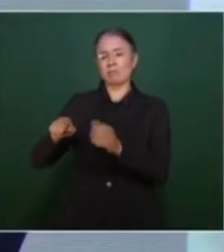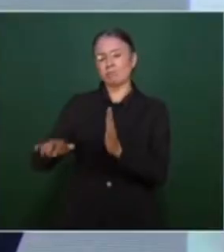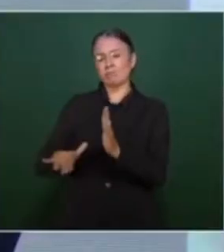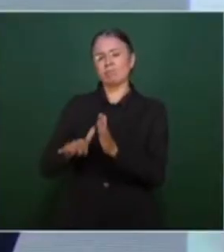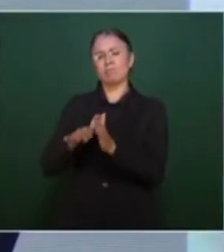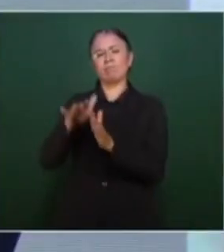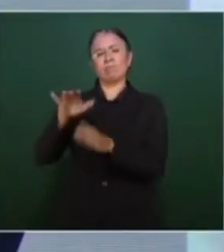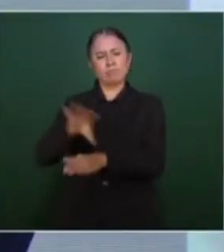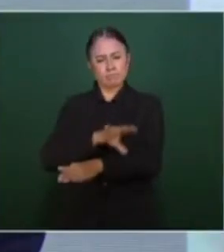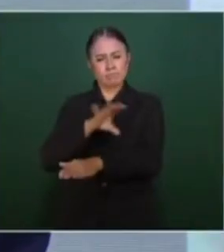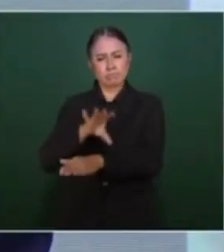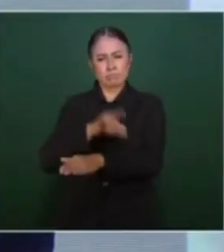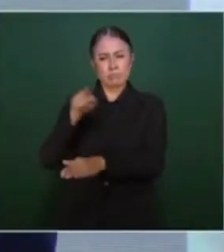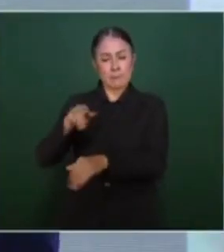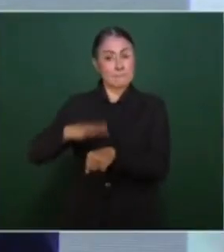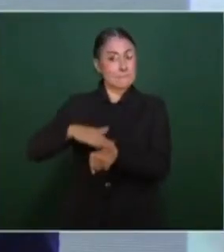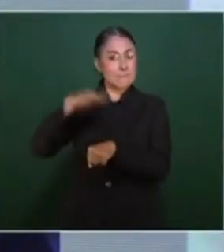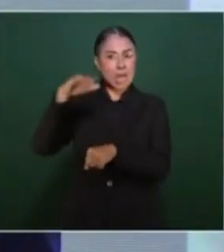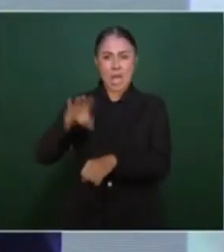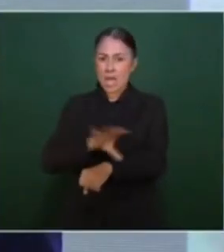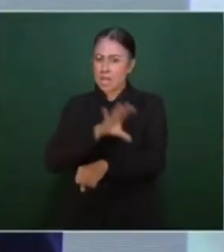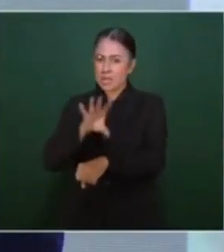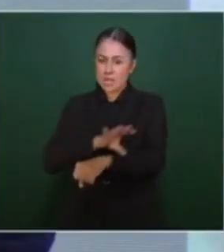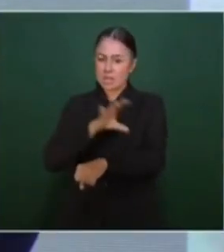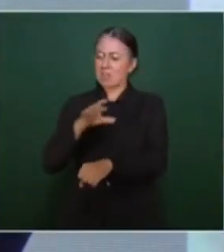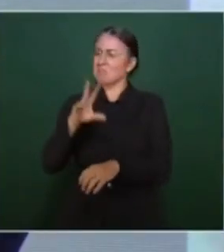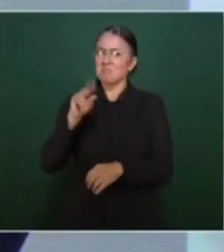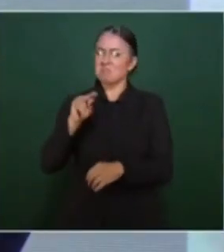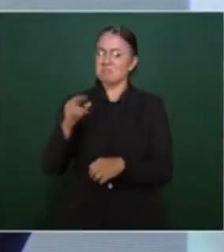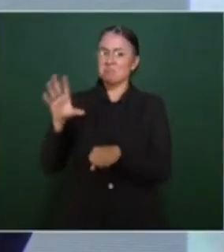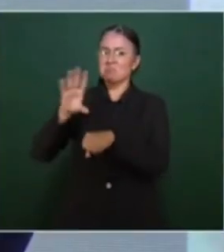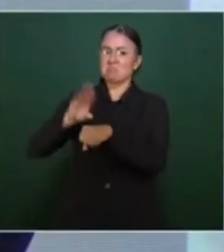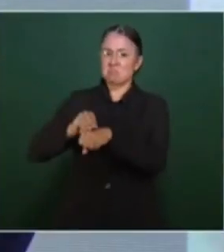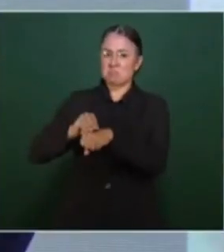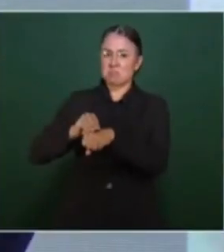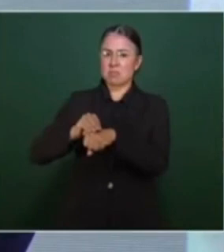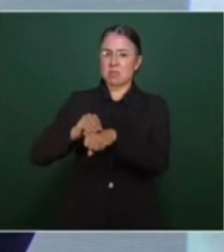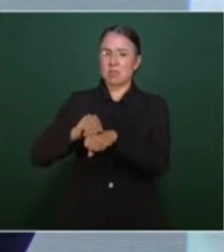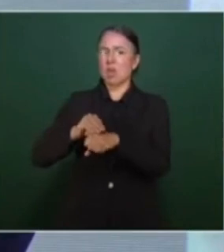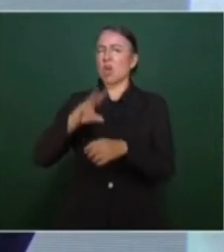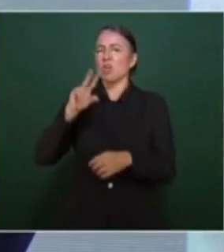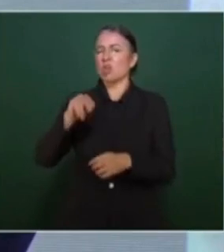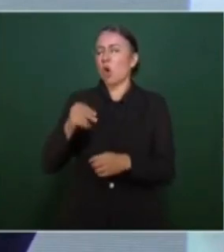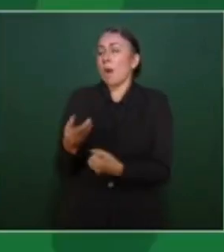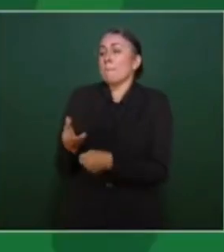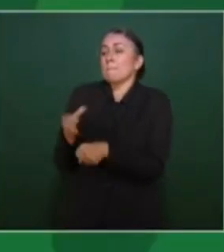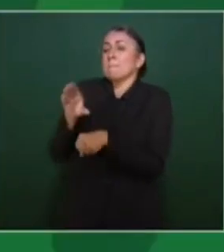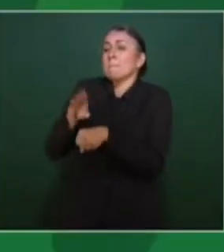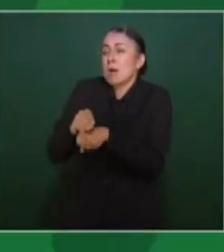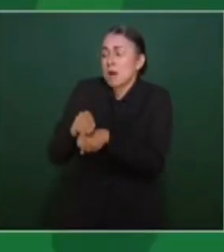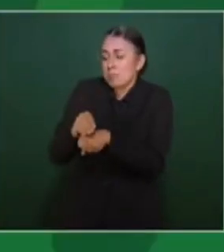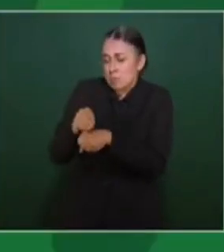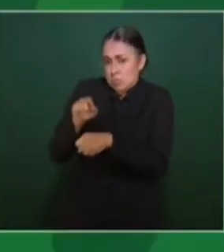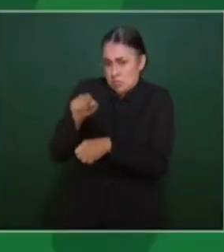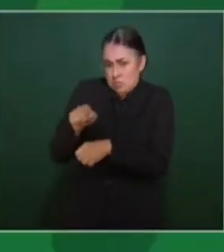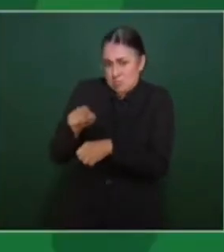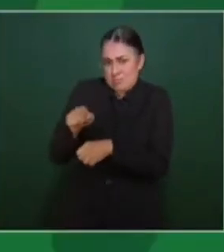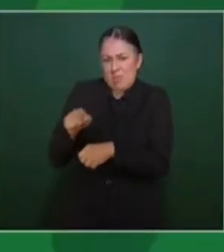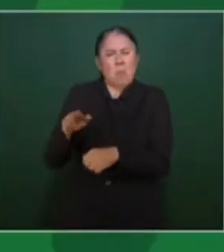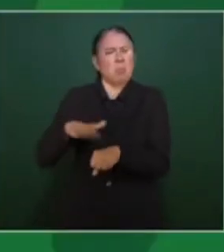subir la energía, no les daban lo que llaman despacho para no